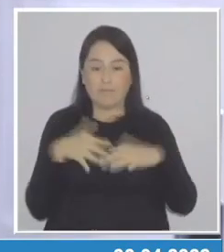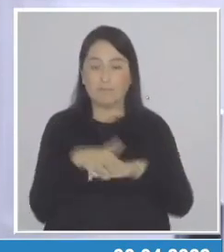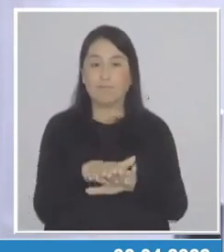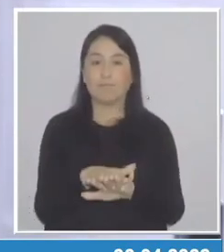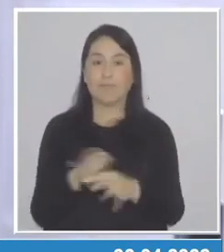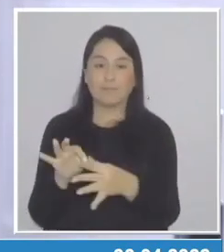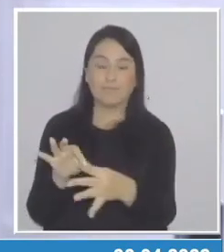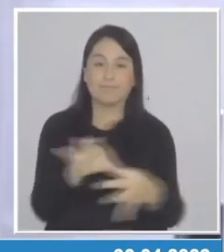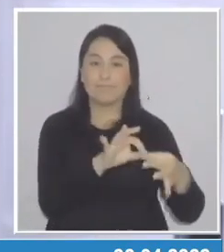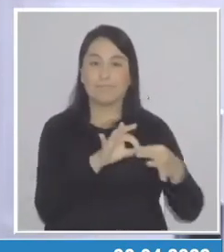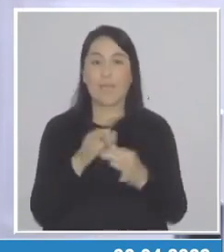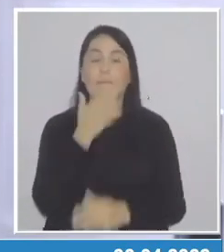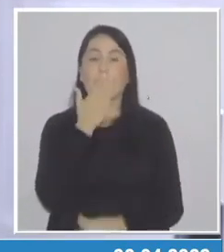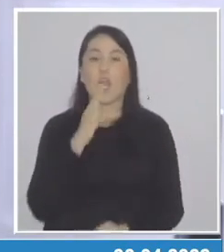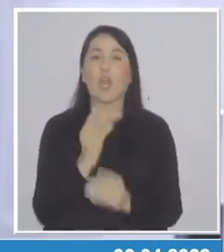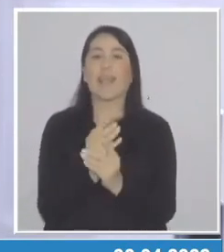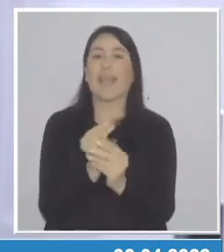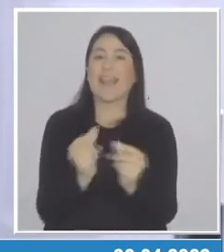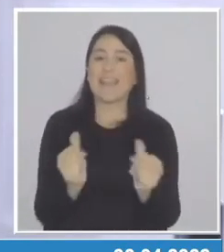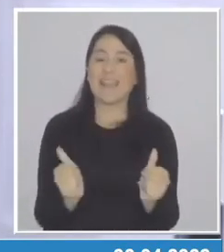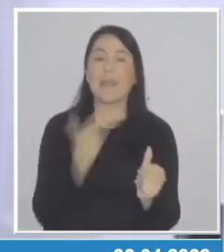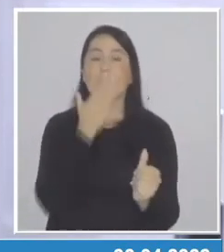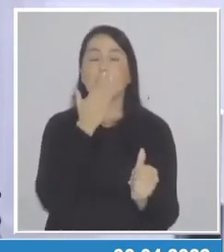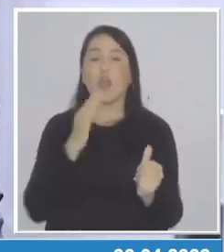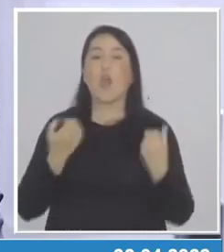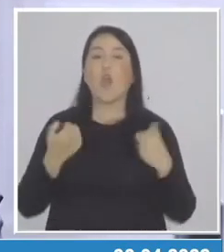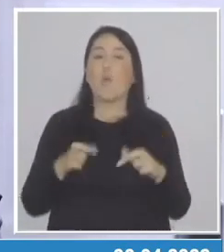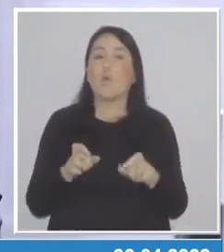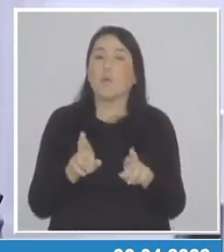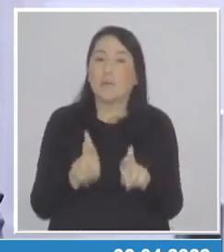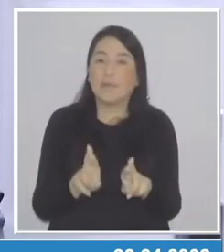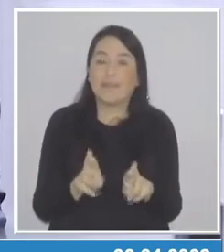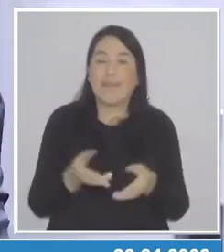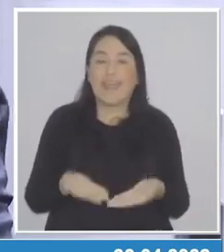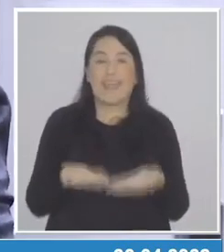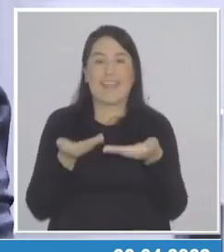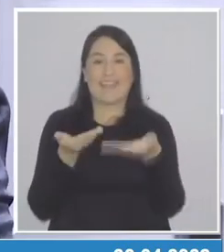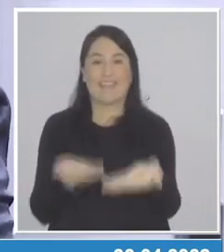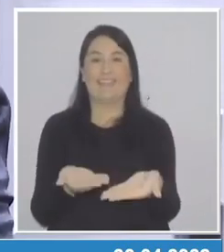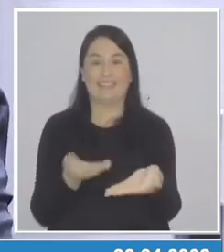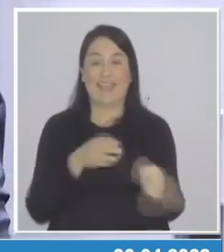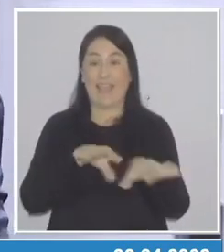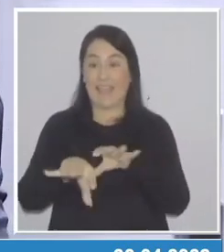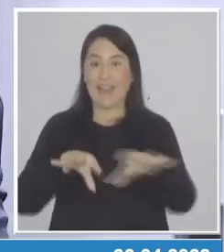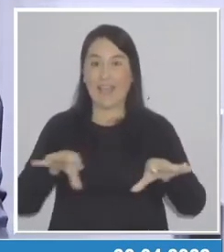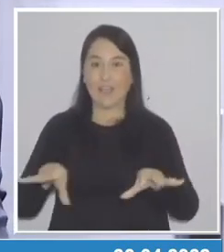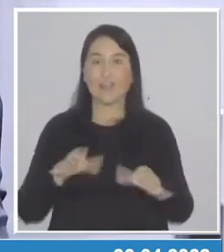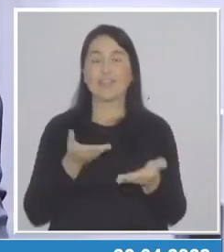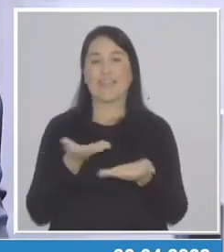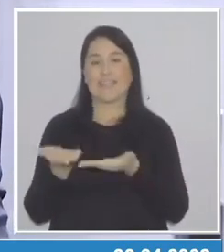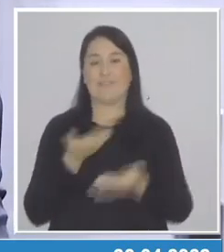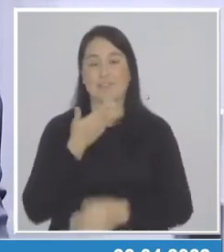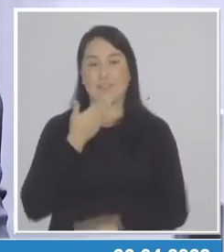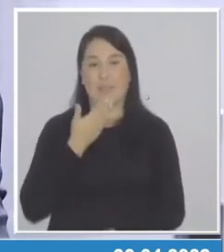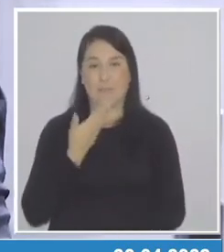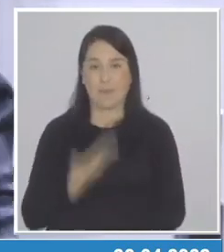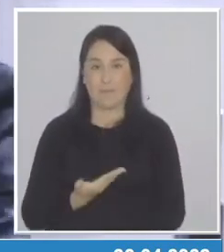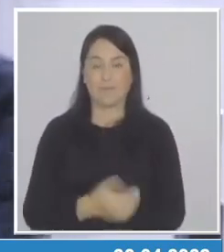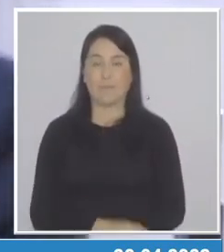mayor calidad y una mejor oportunidad en la entrega de los productos y servicios.